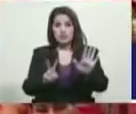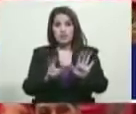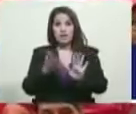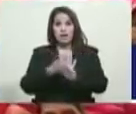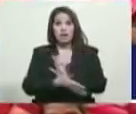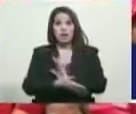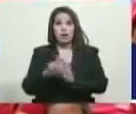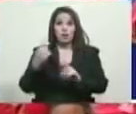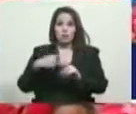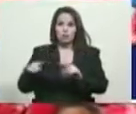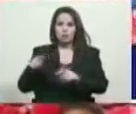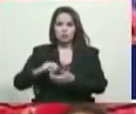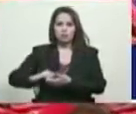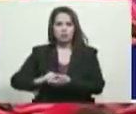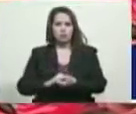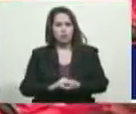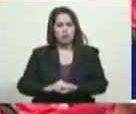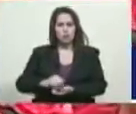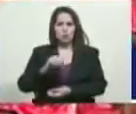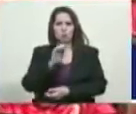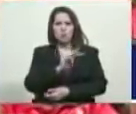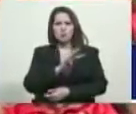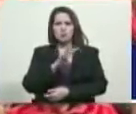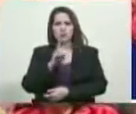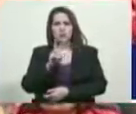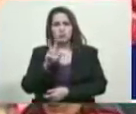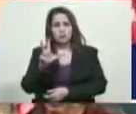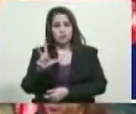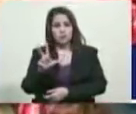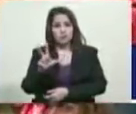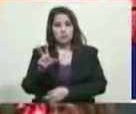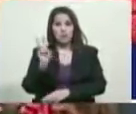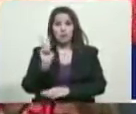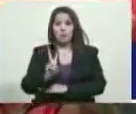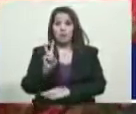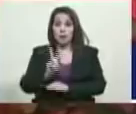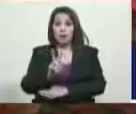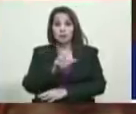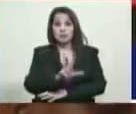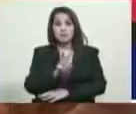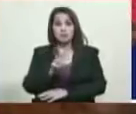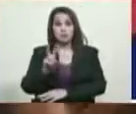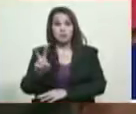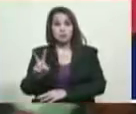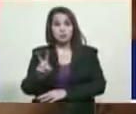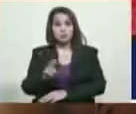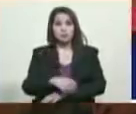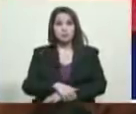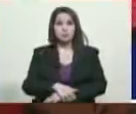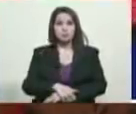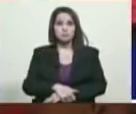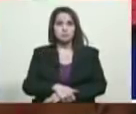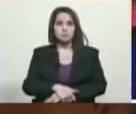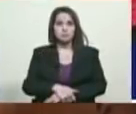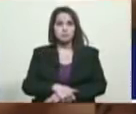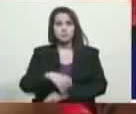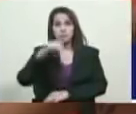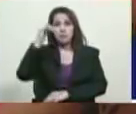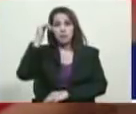408. Trujillo, 423. Vargas, 322. Yaracuy,